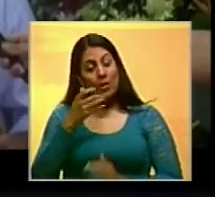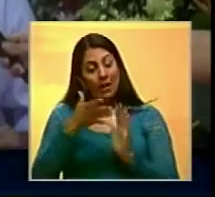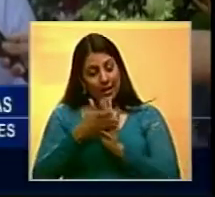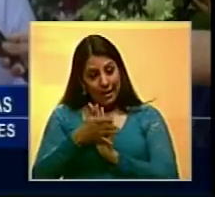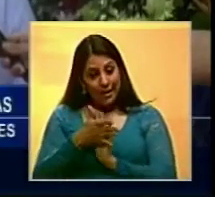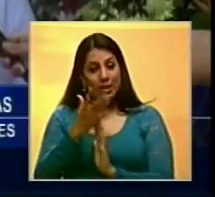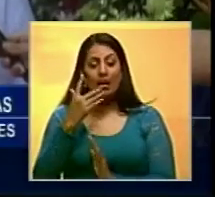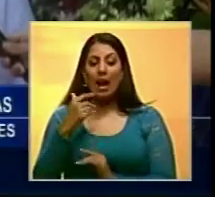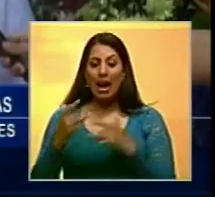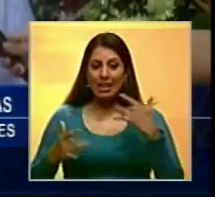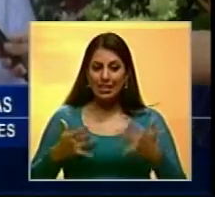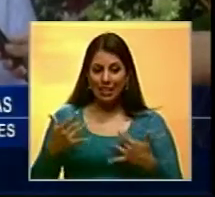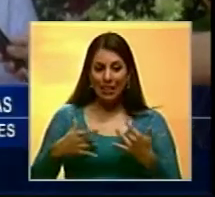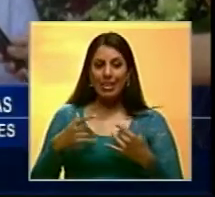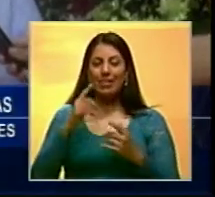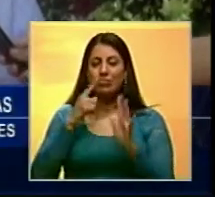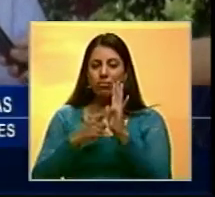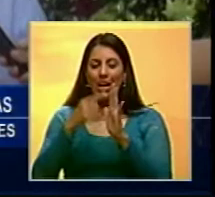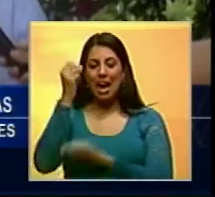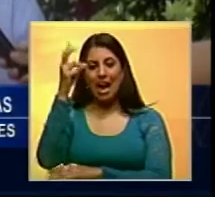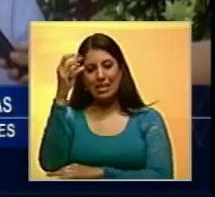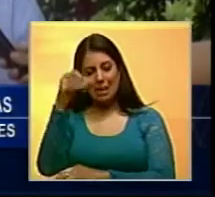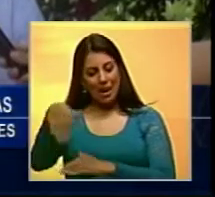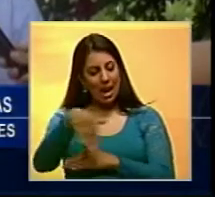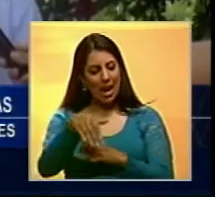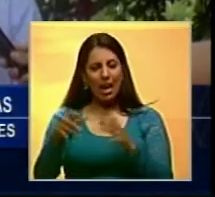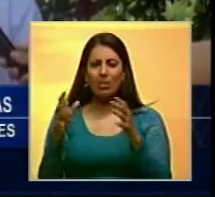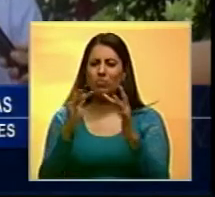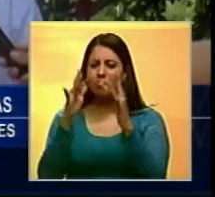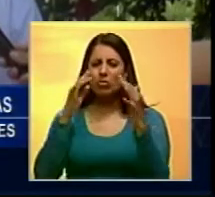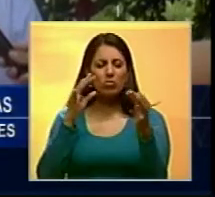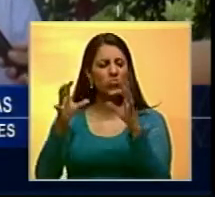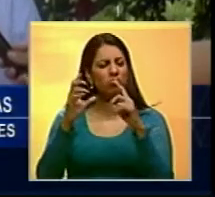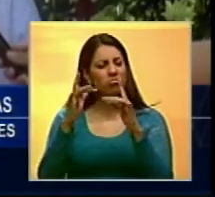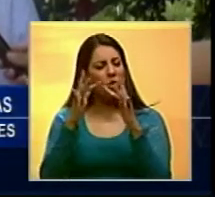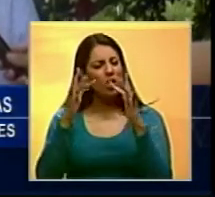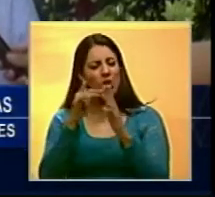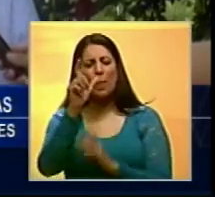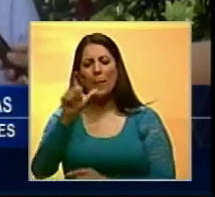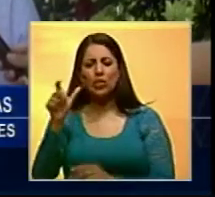precisó que entre las actividades se destacan asambleas en las calles de Maturín